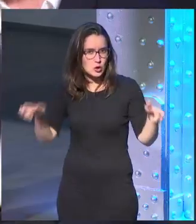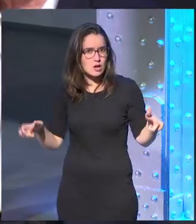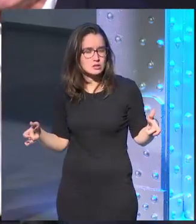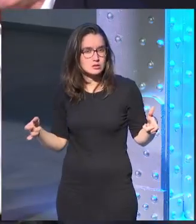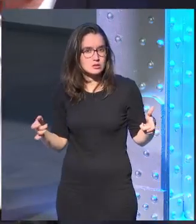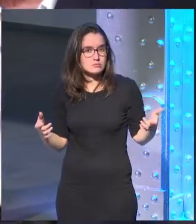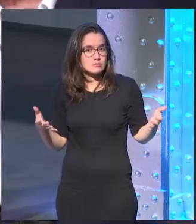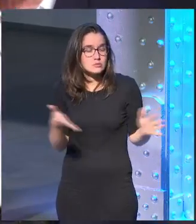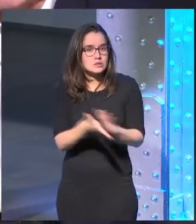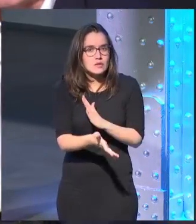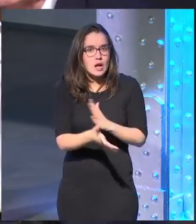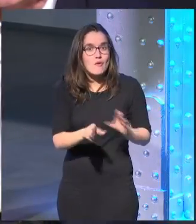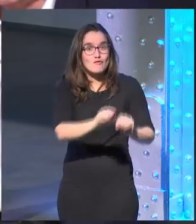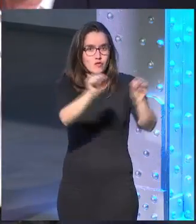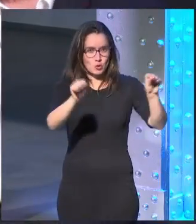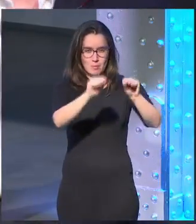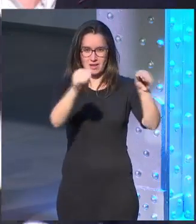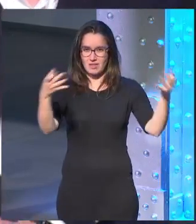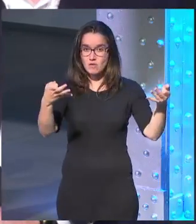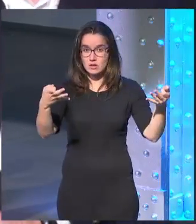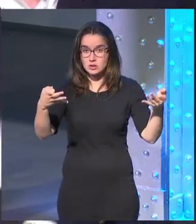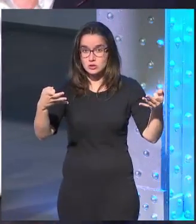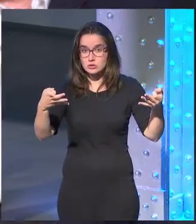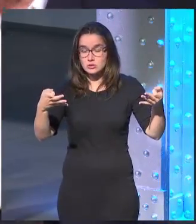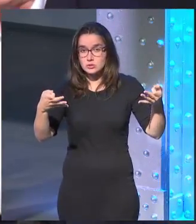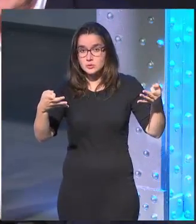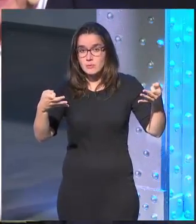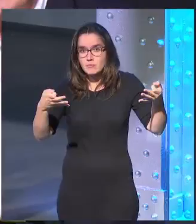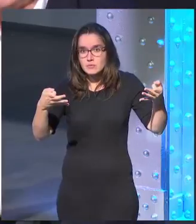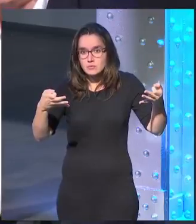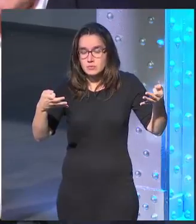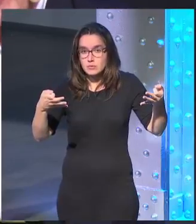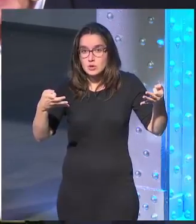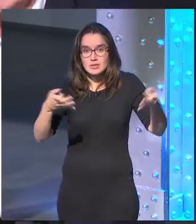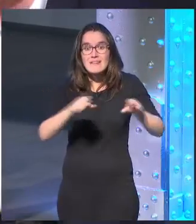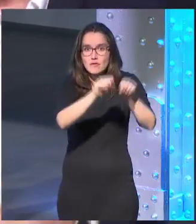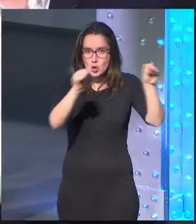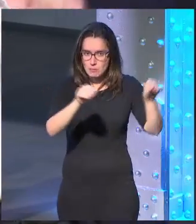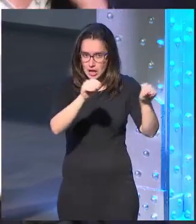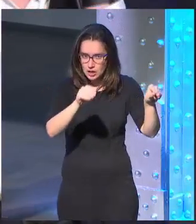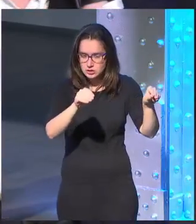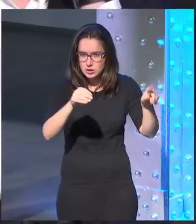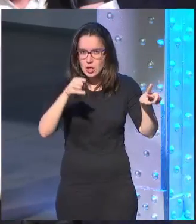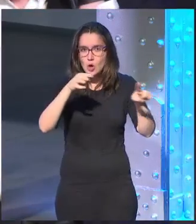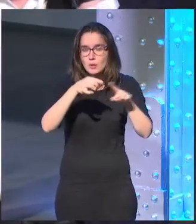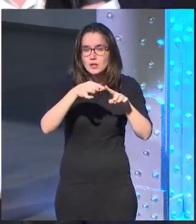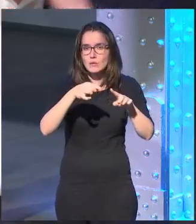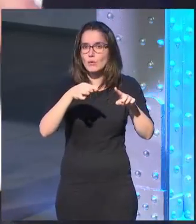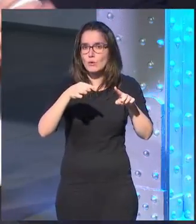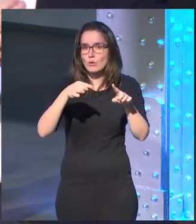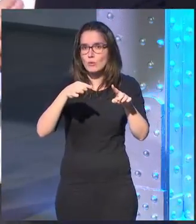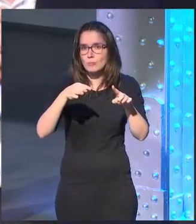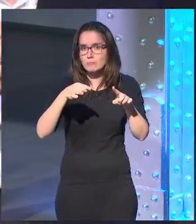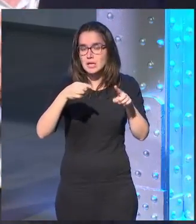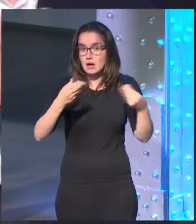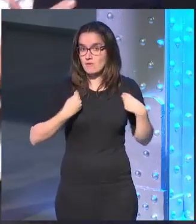que consiste en formarlas. No se trata de formarlas, sí, para que sirvan,